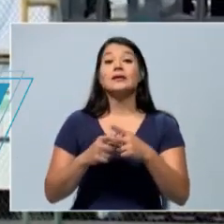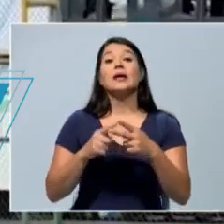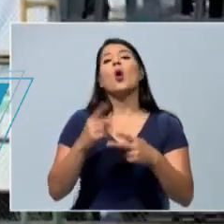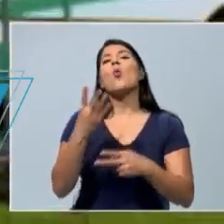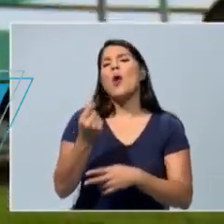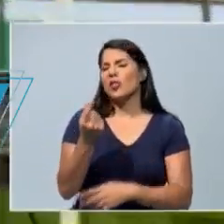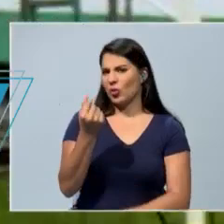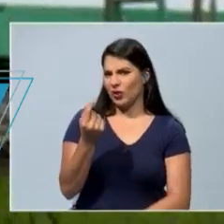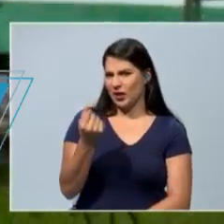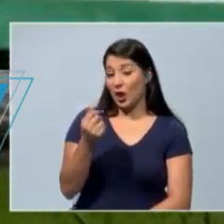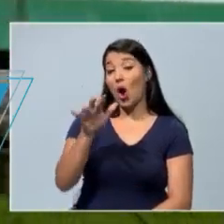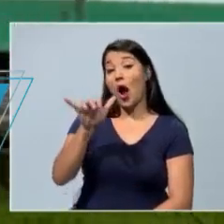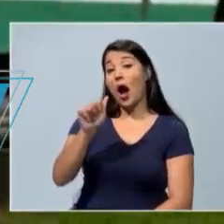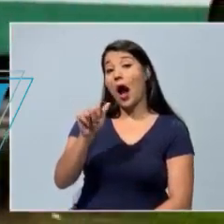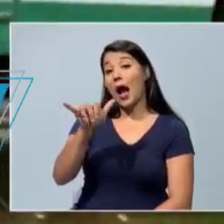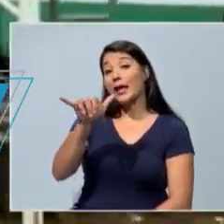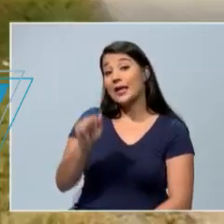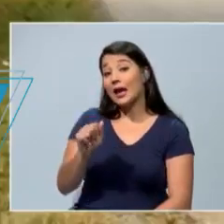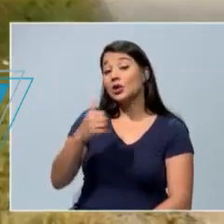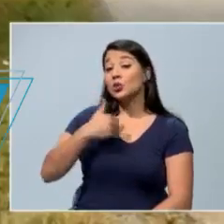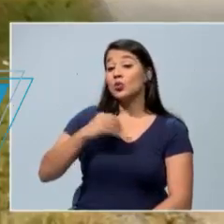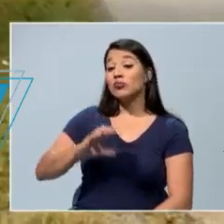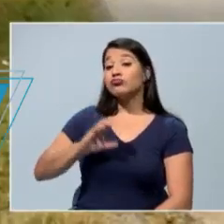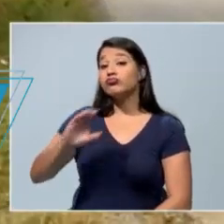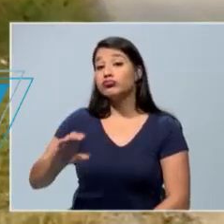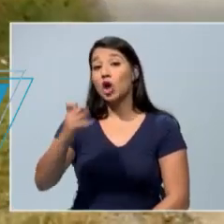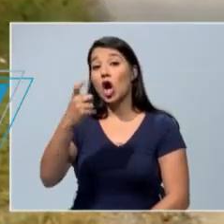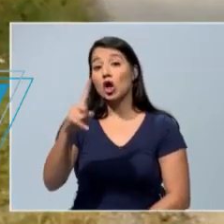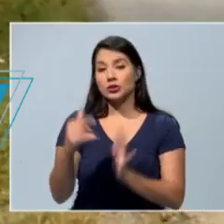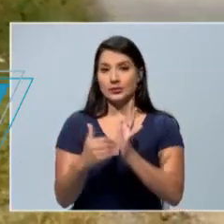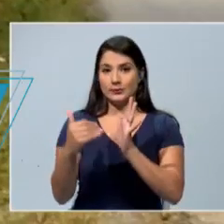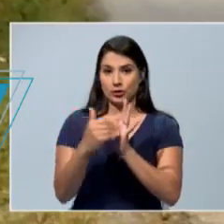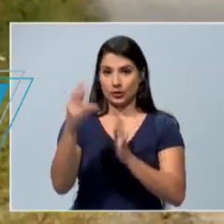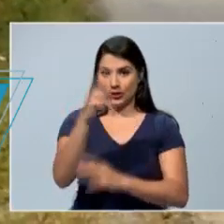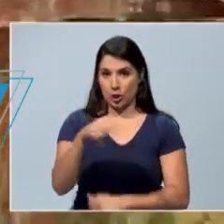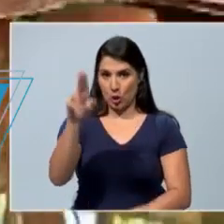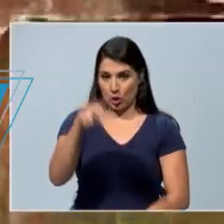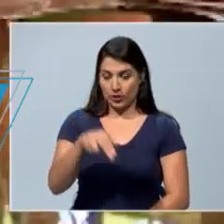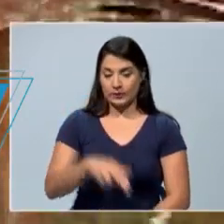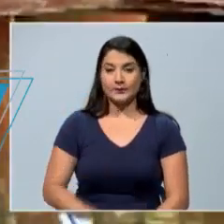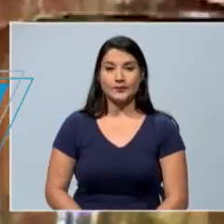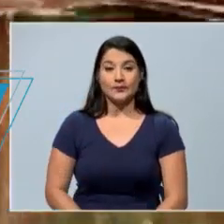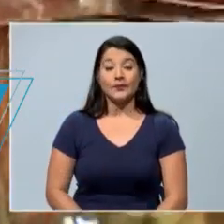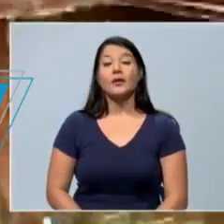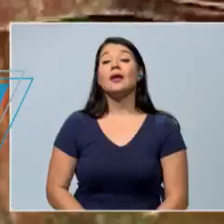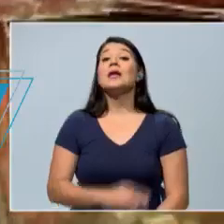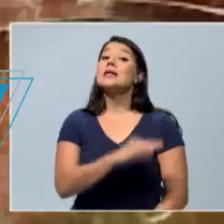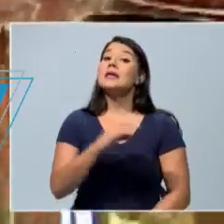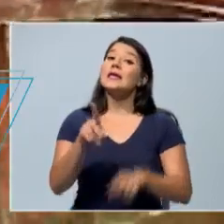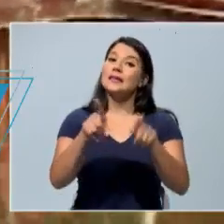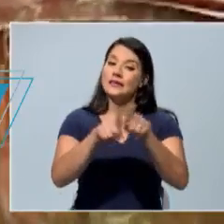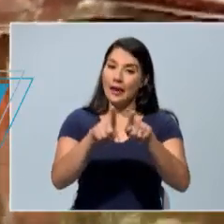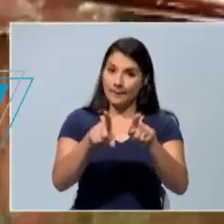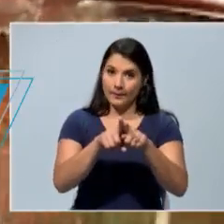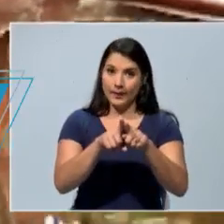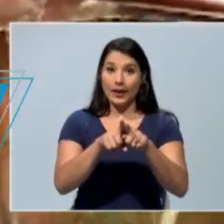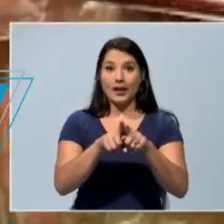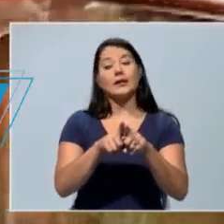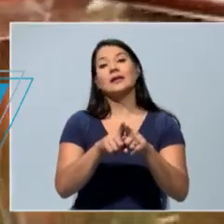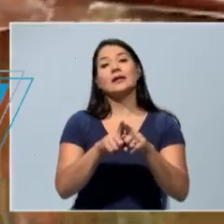la IA 11 millones de colones. A los que se debe sumar la rebaja por la